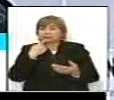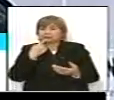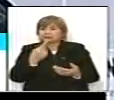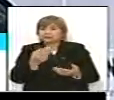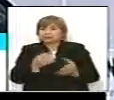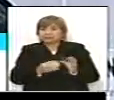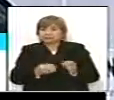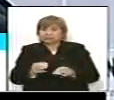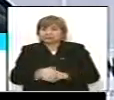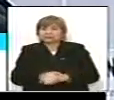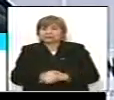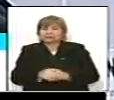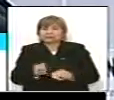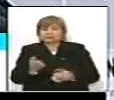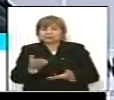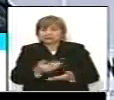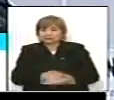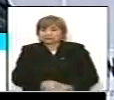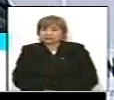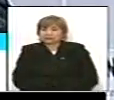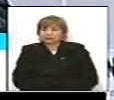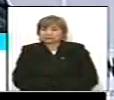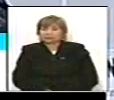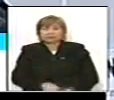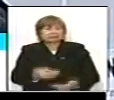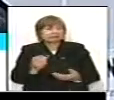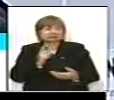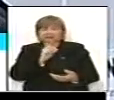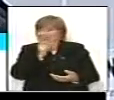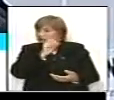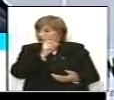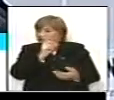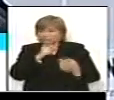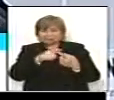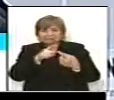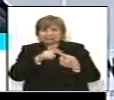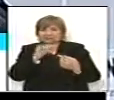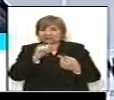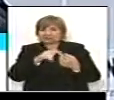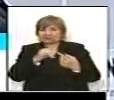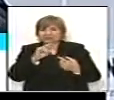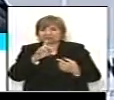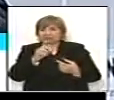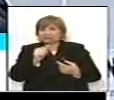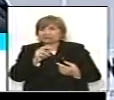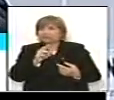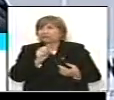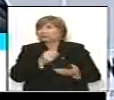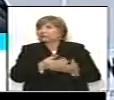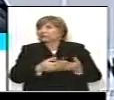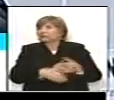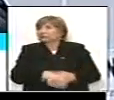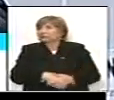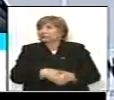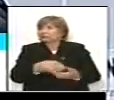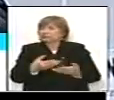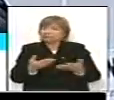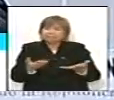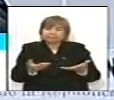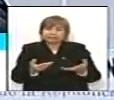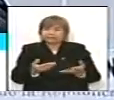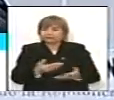referido a que la mayoría de mineros no son titulares de concesiones mineras. De acuerdo a la data que tenemos en el